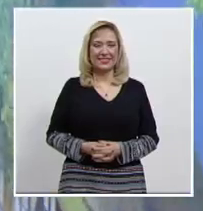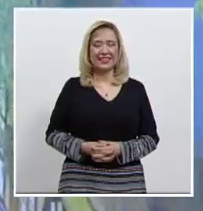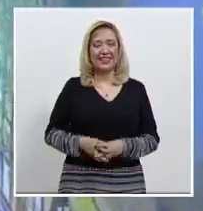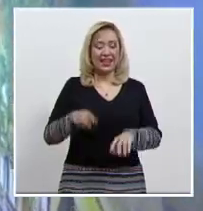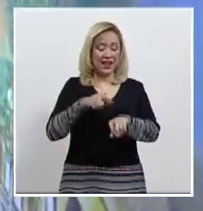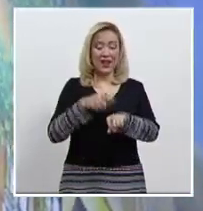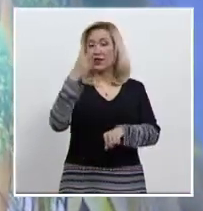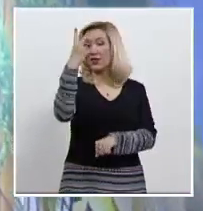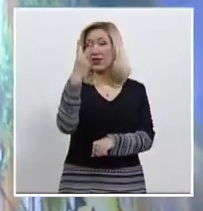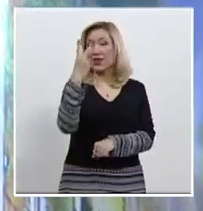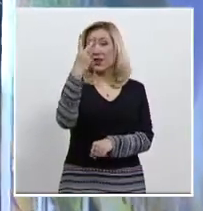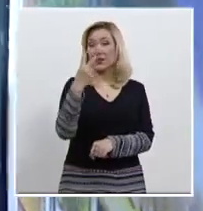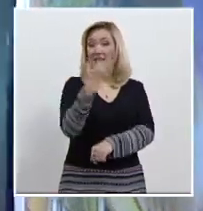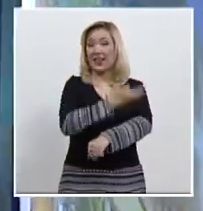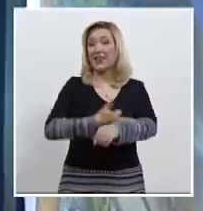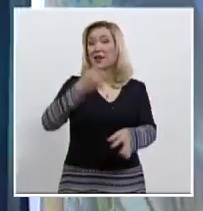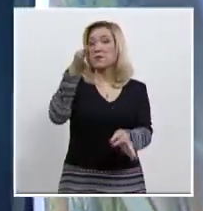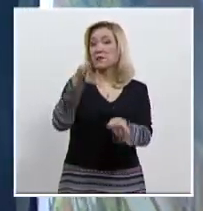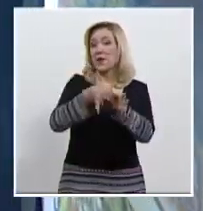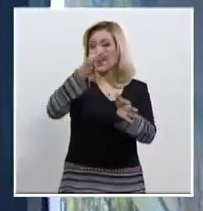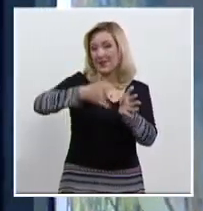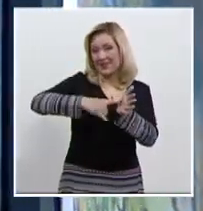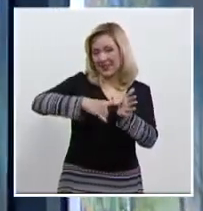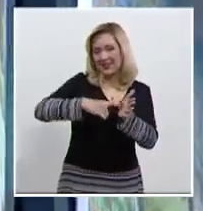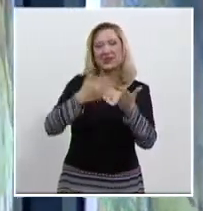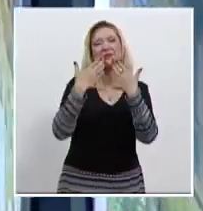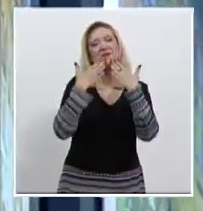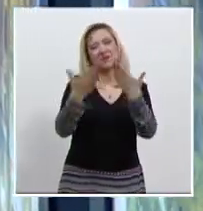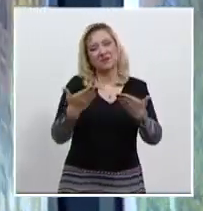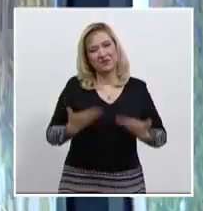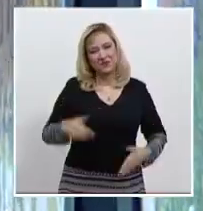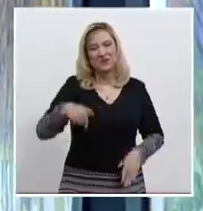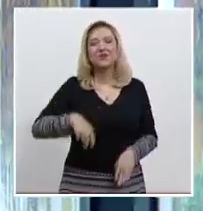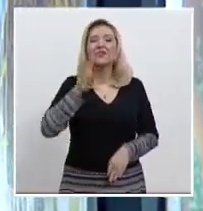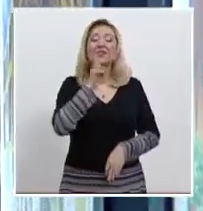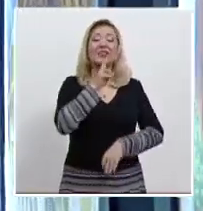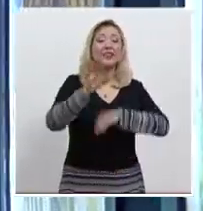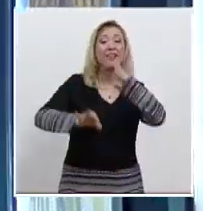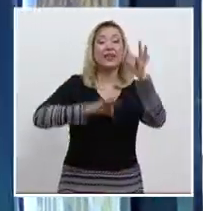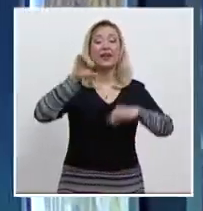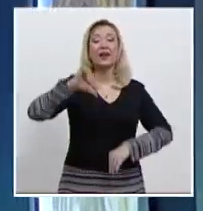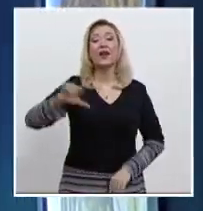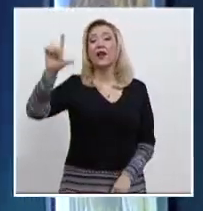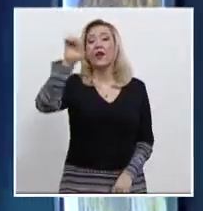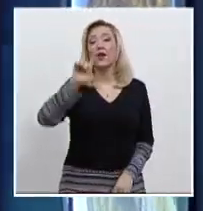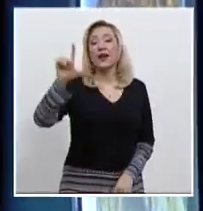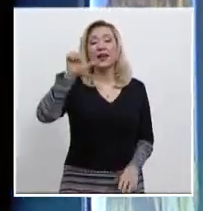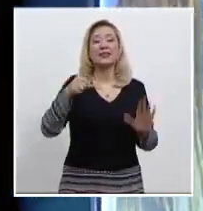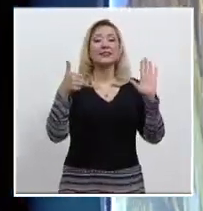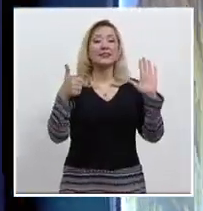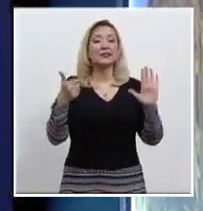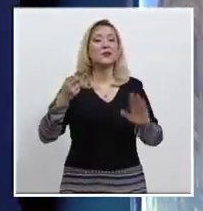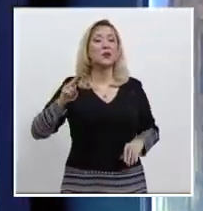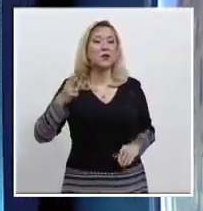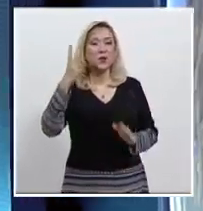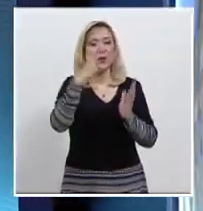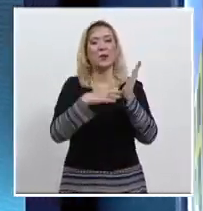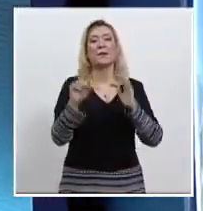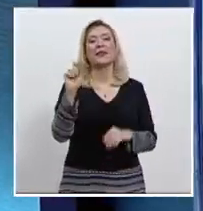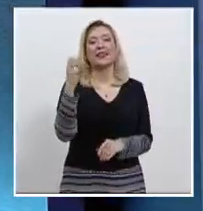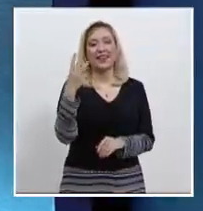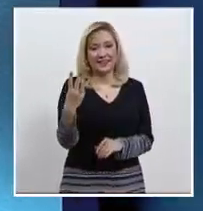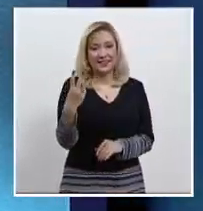Las 14 horas en punto, bienvenidas, bienvenidos a este corte informativo. Hoy es lunes 6 de noviembre de